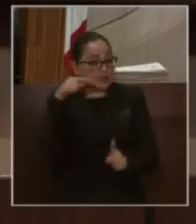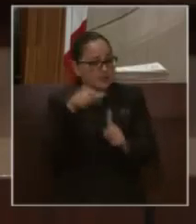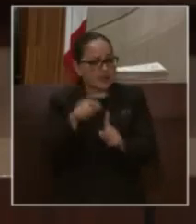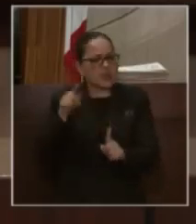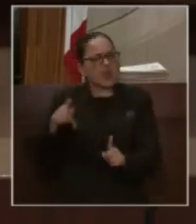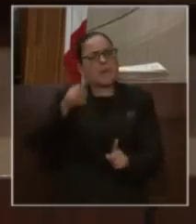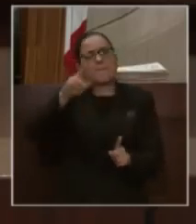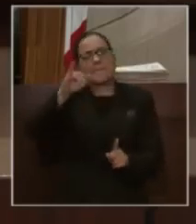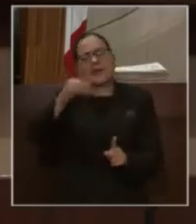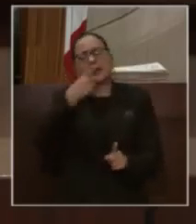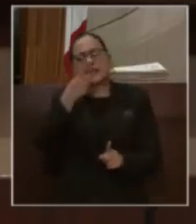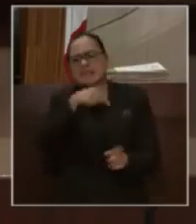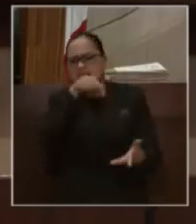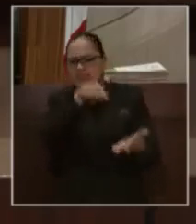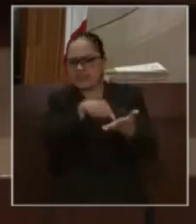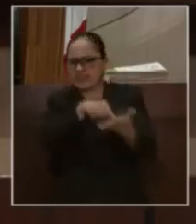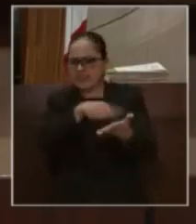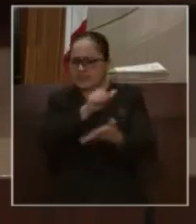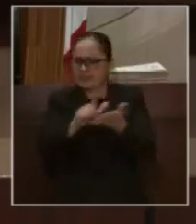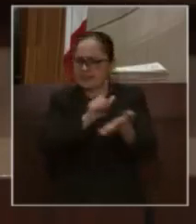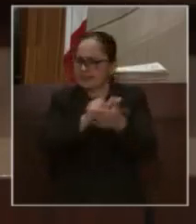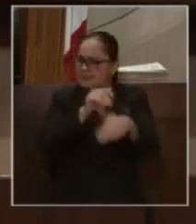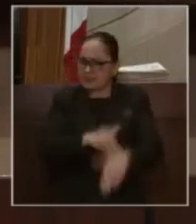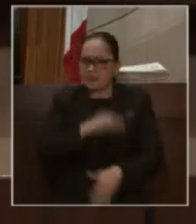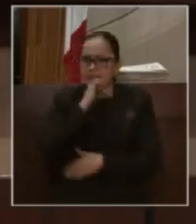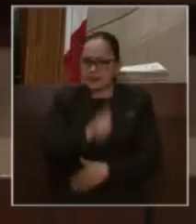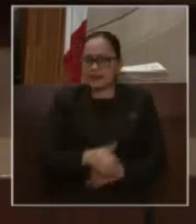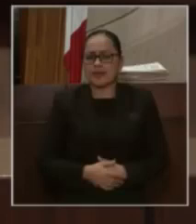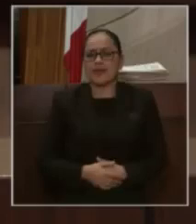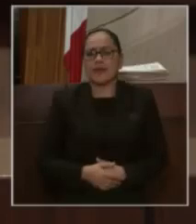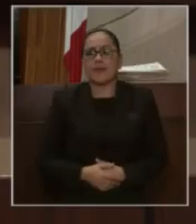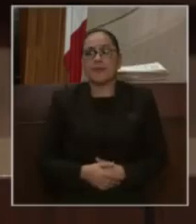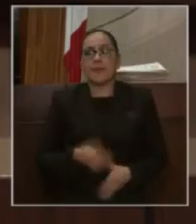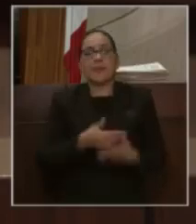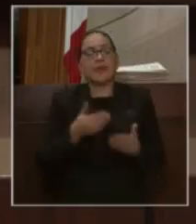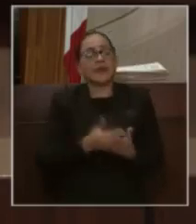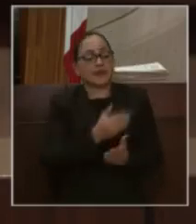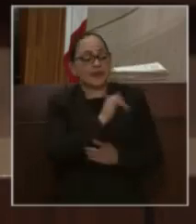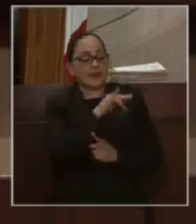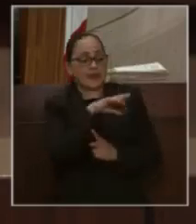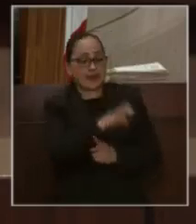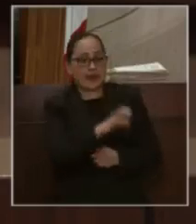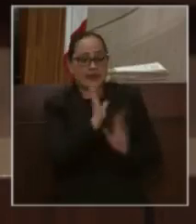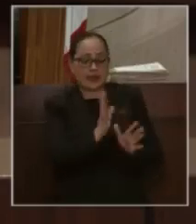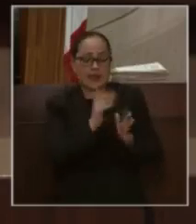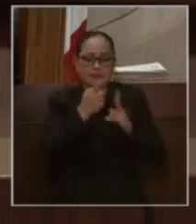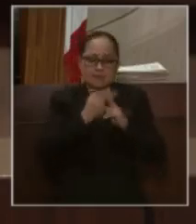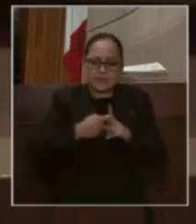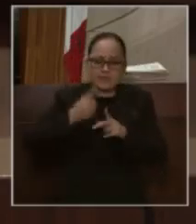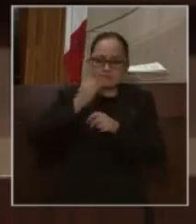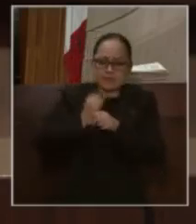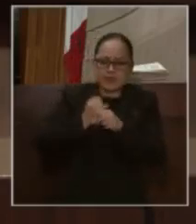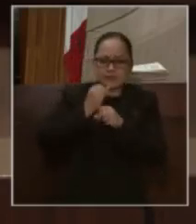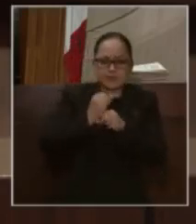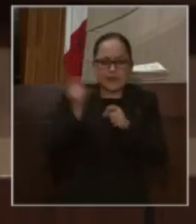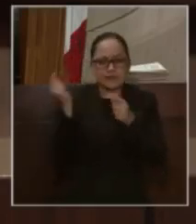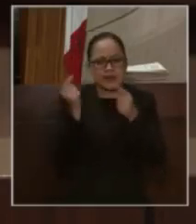juicio resultaba ilícito. El INE, pues una vez sustanciado el procedimiento en sus distintas